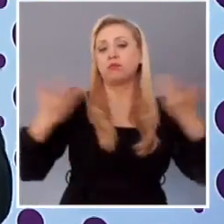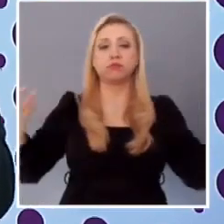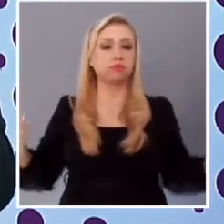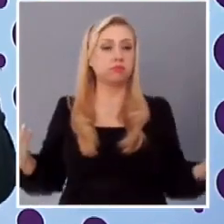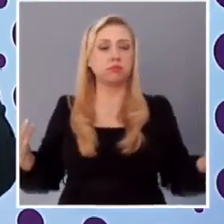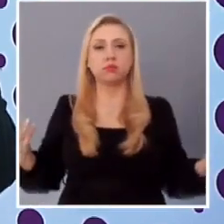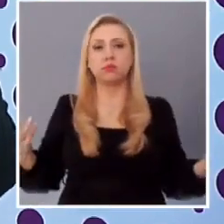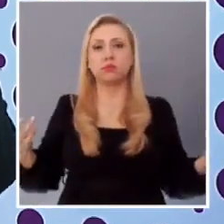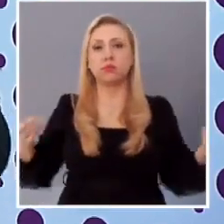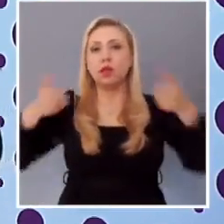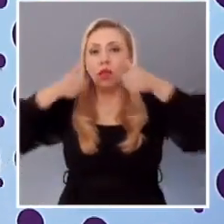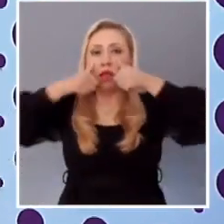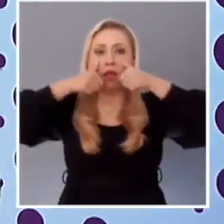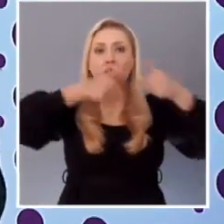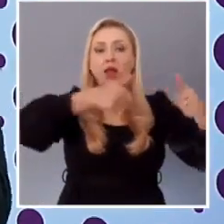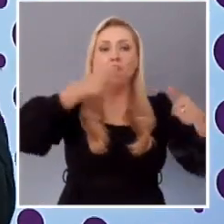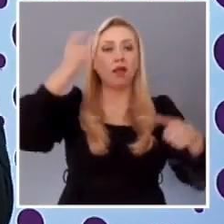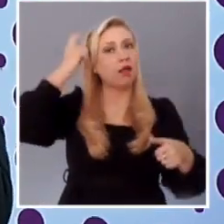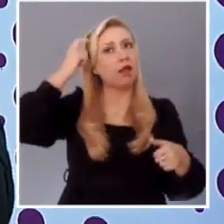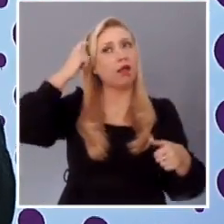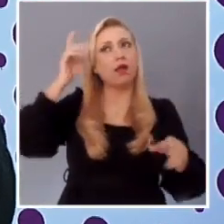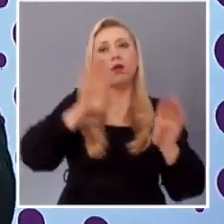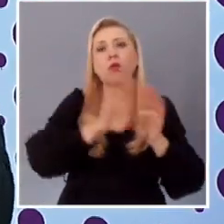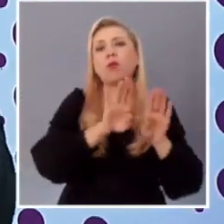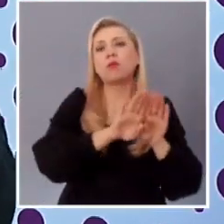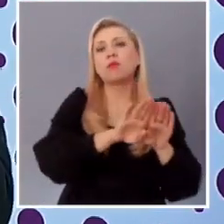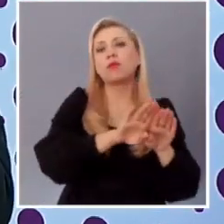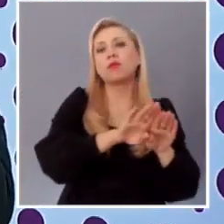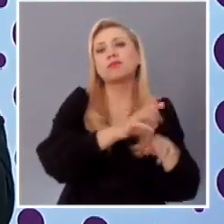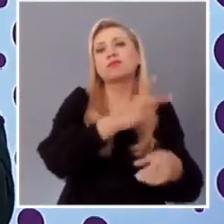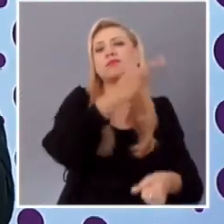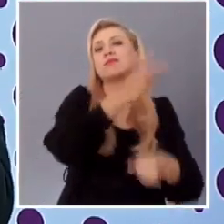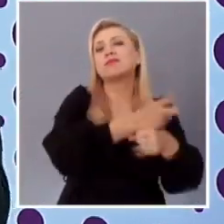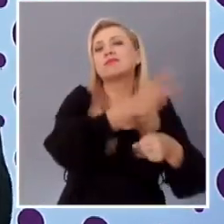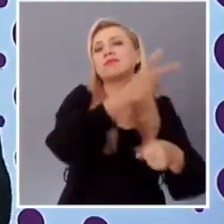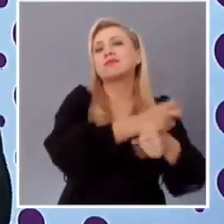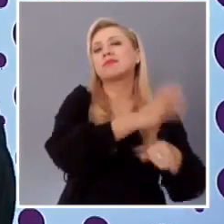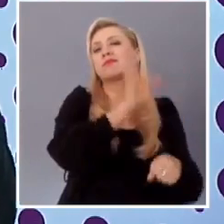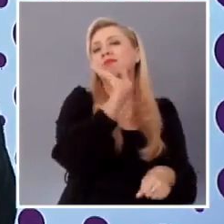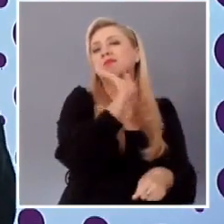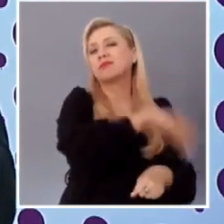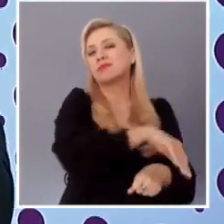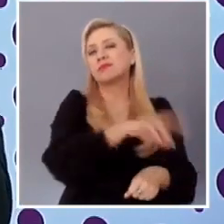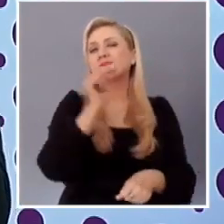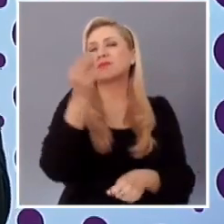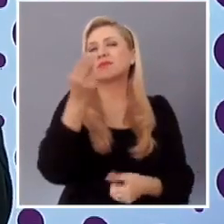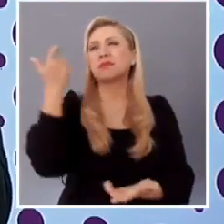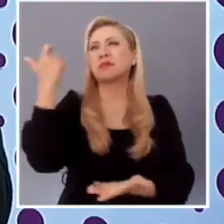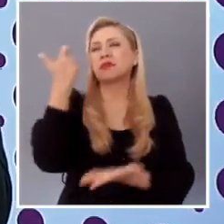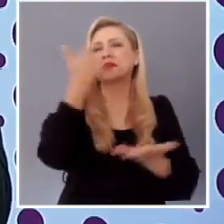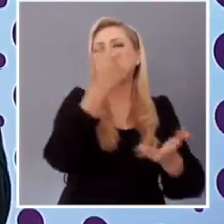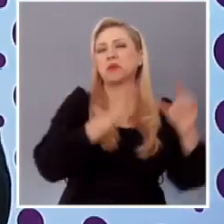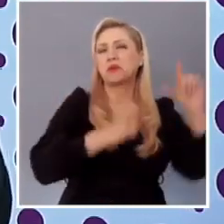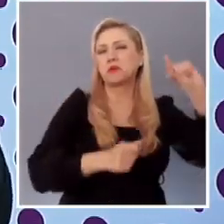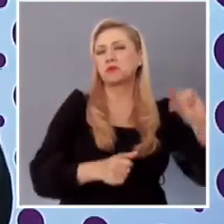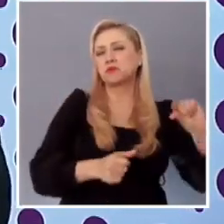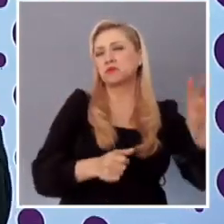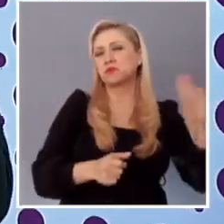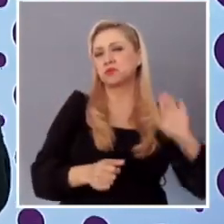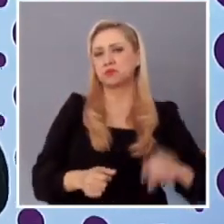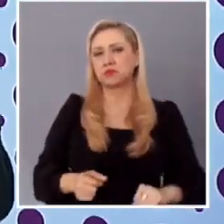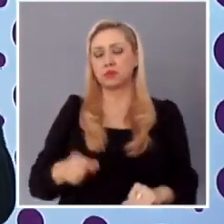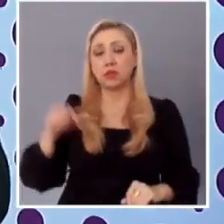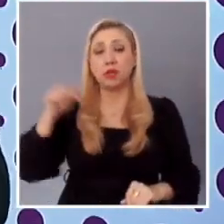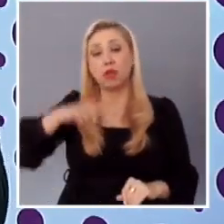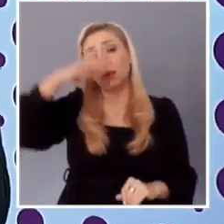mental como una cuestión secundaria, dedicándole, por ejemplo, presupuestos mínimos. En nuestro país se cree,